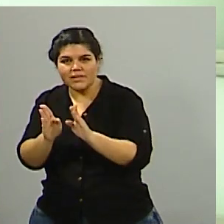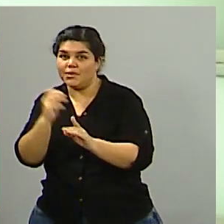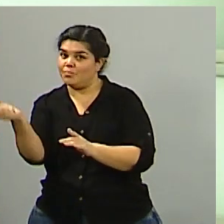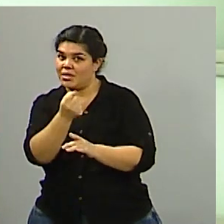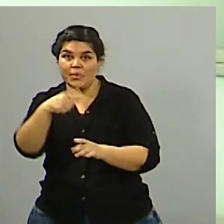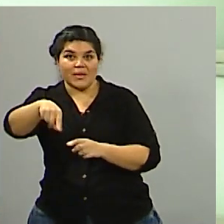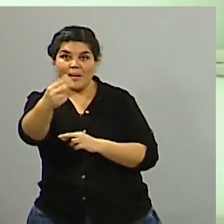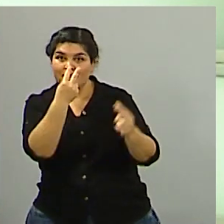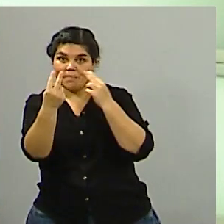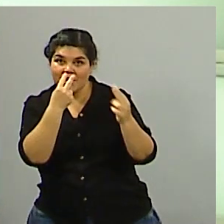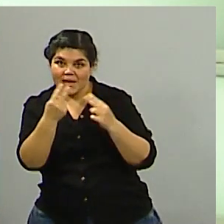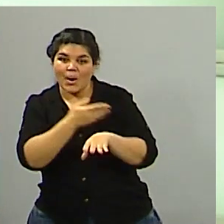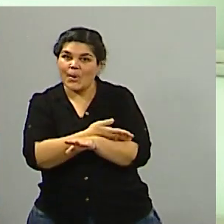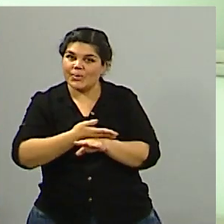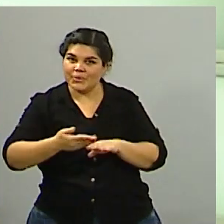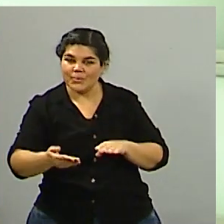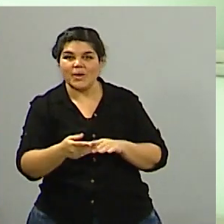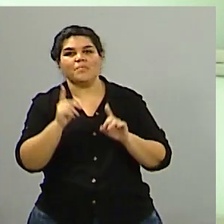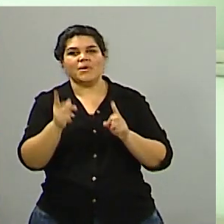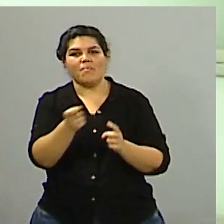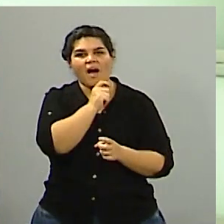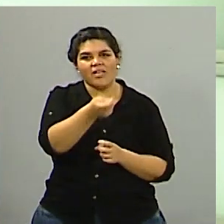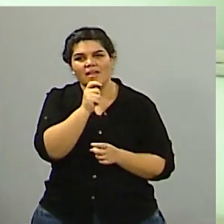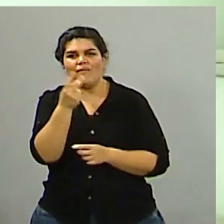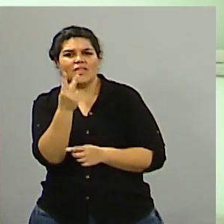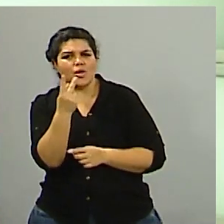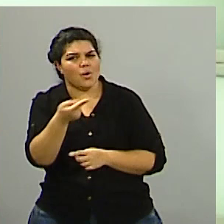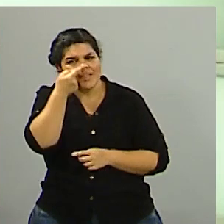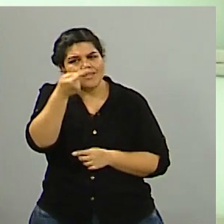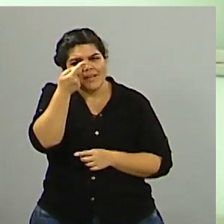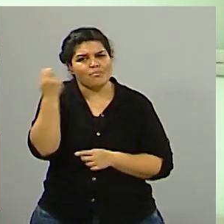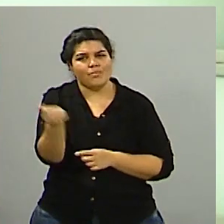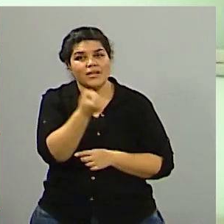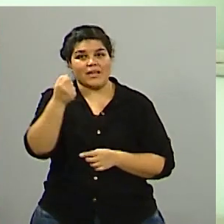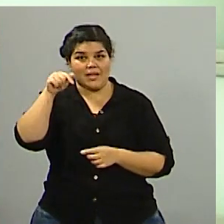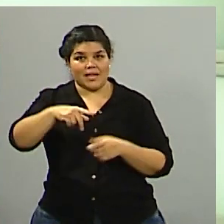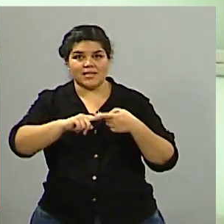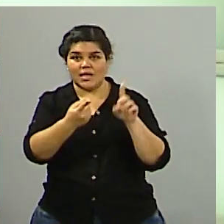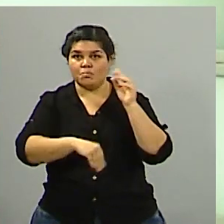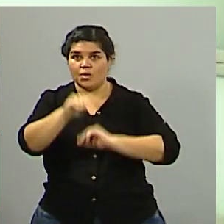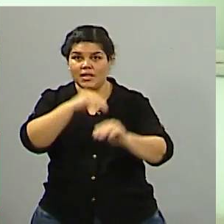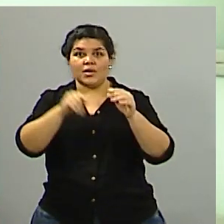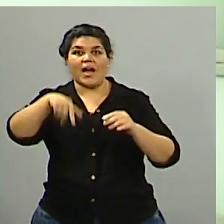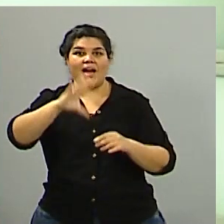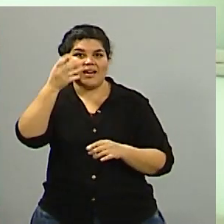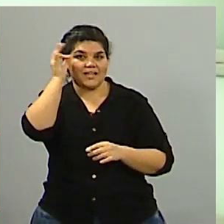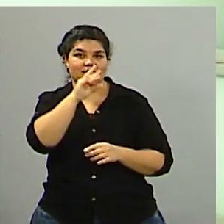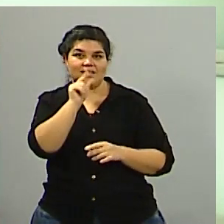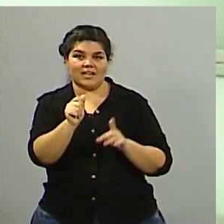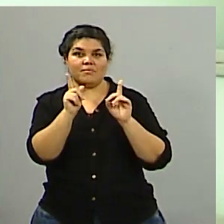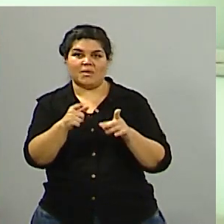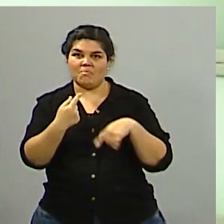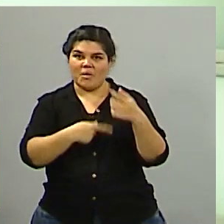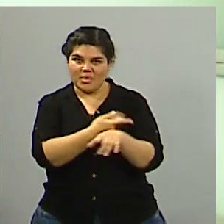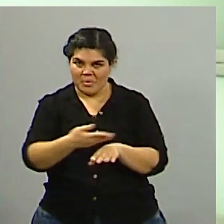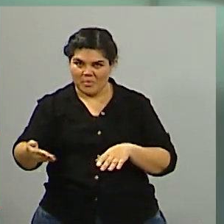ahí del otro lado porque tenemos realmente dos entrevistas muy interesantes aquí en Chat Político. No se muevan del 30 de la TDA porque ya venimos con nuestros